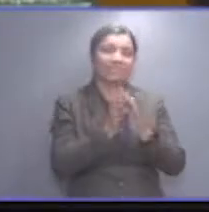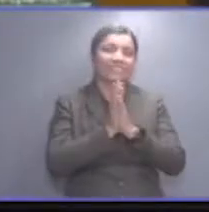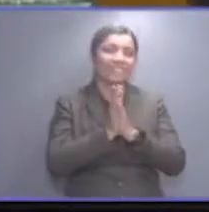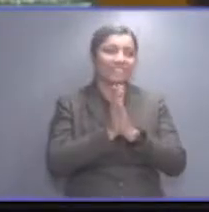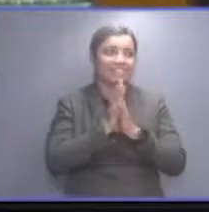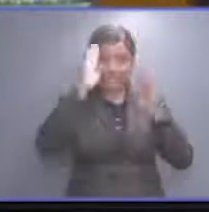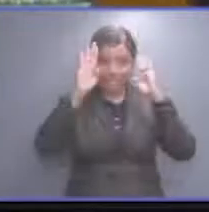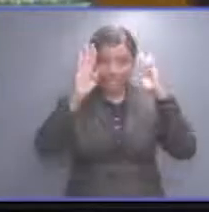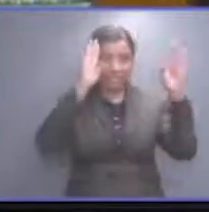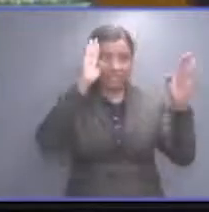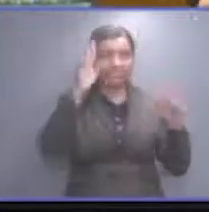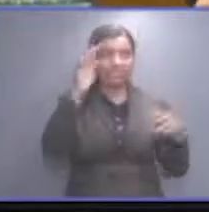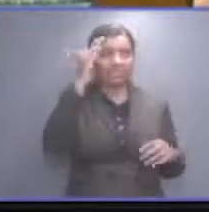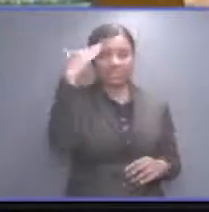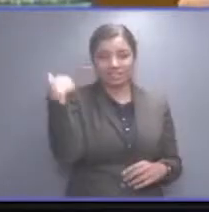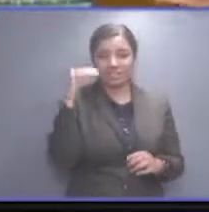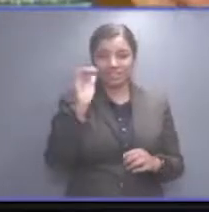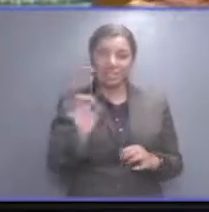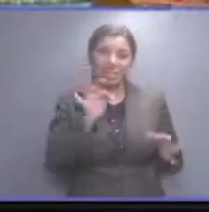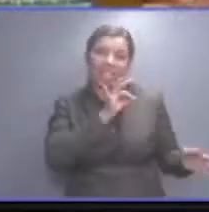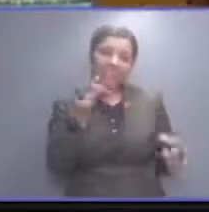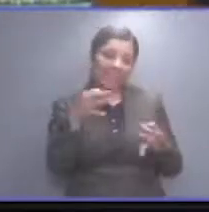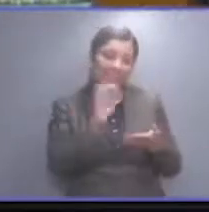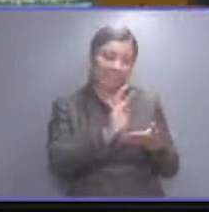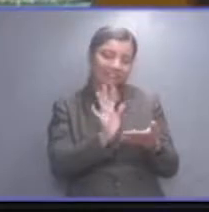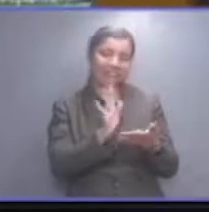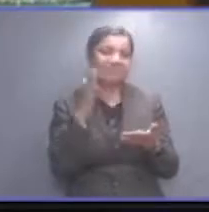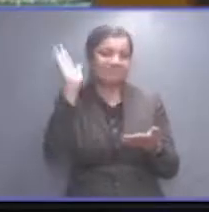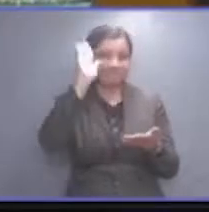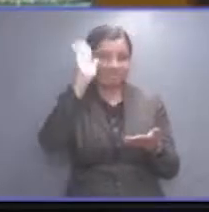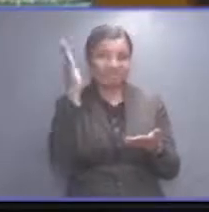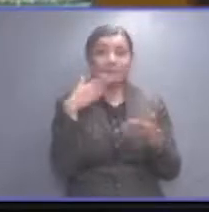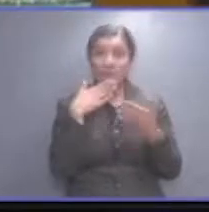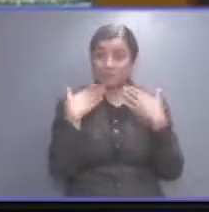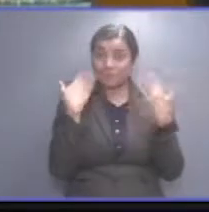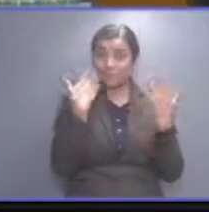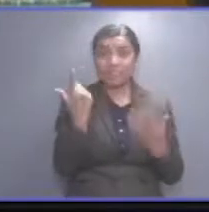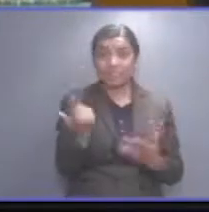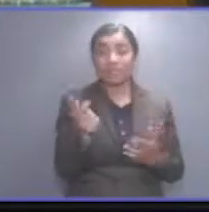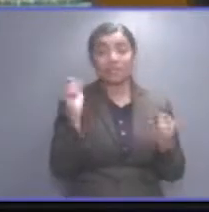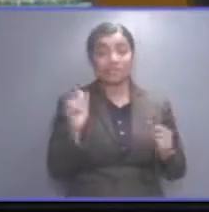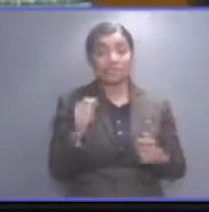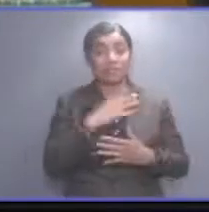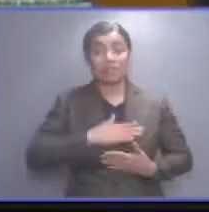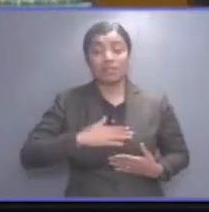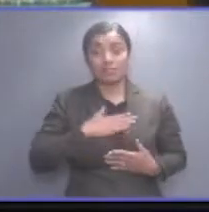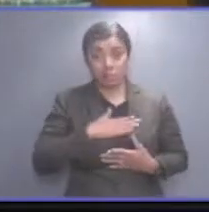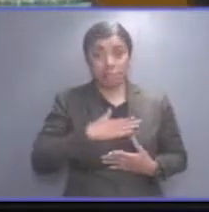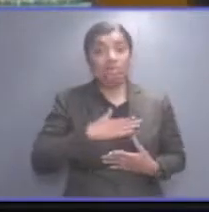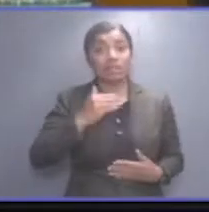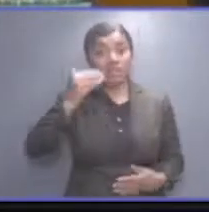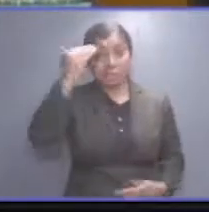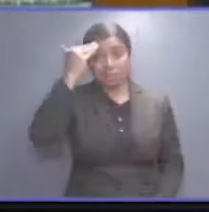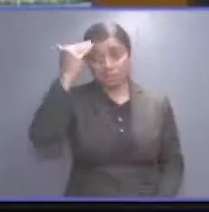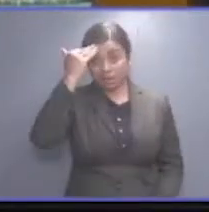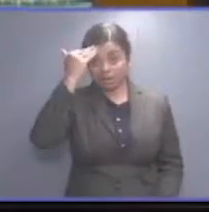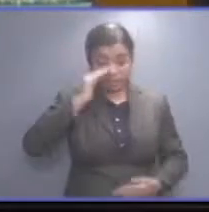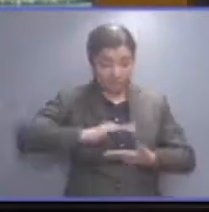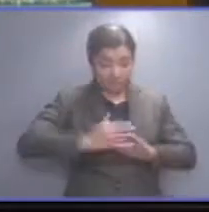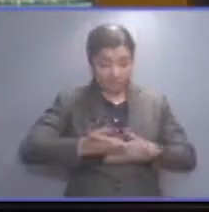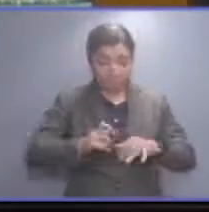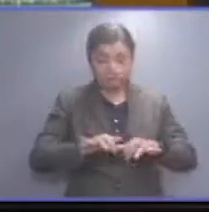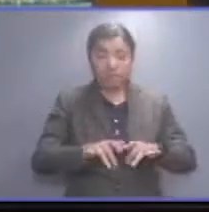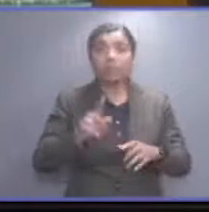un saludo a la niña que mandó la carta. Realmente, qué alegría que ella pueda disfrutar y sepa